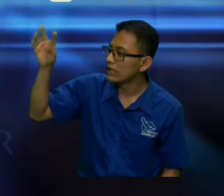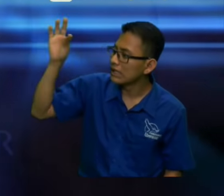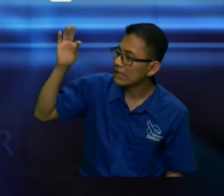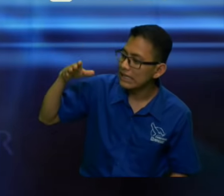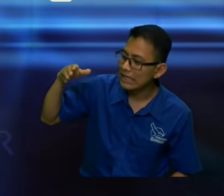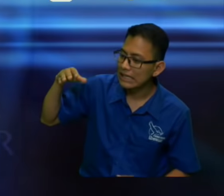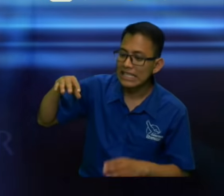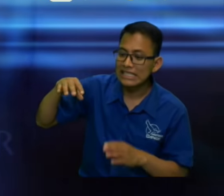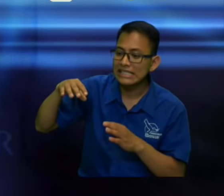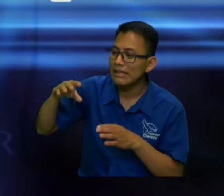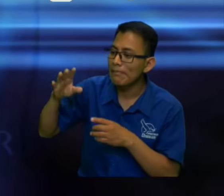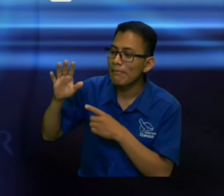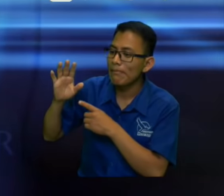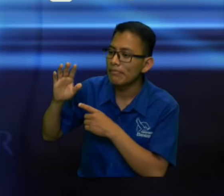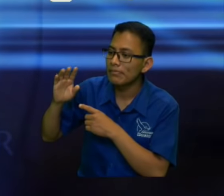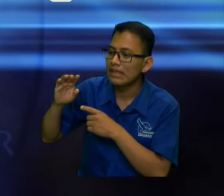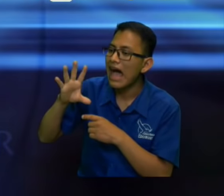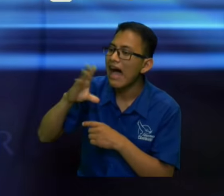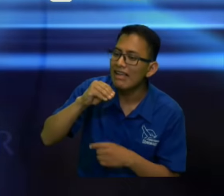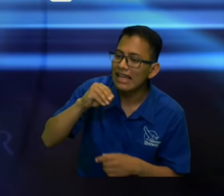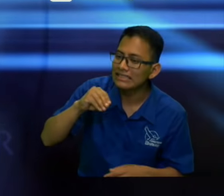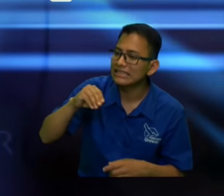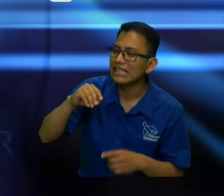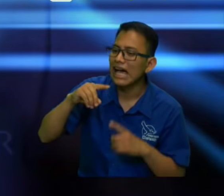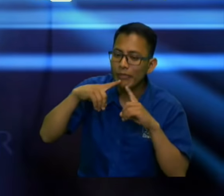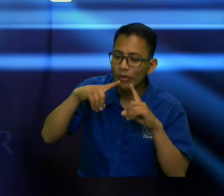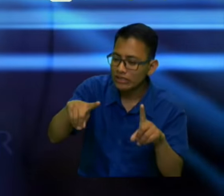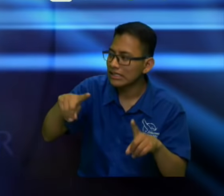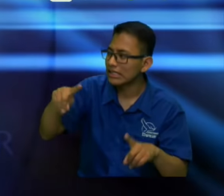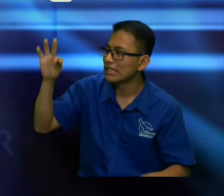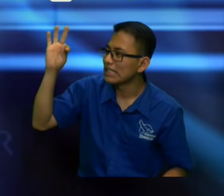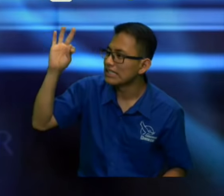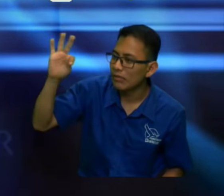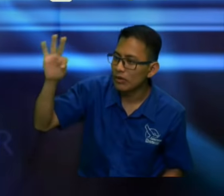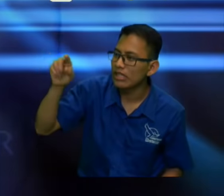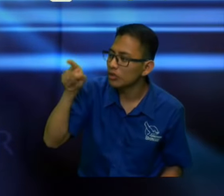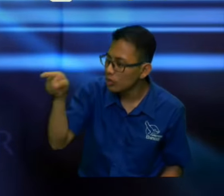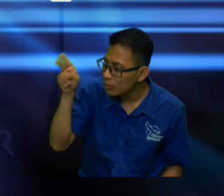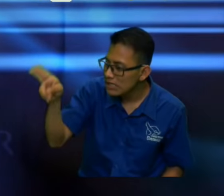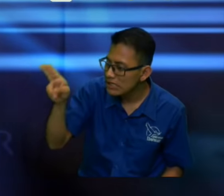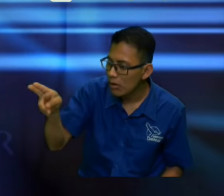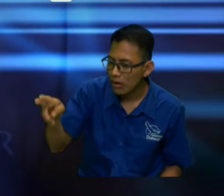mismo. Entonces viene el Señor y le dice: mi testimonio sí es verdadero,